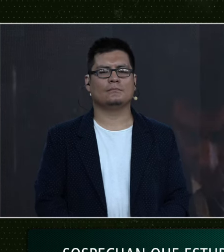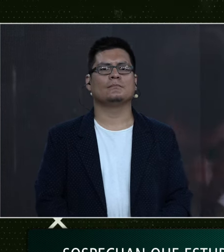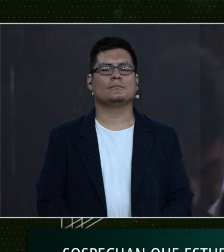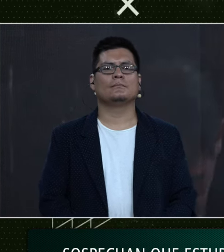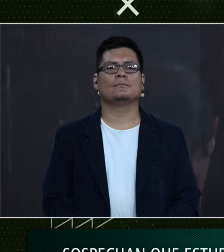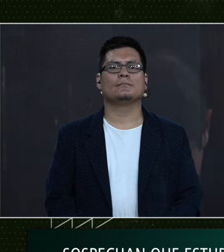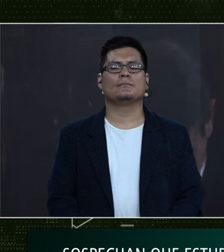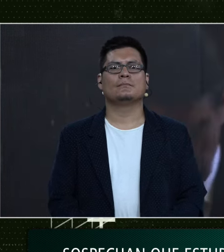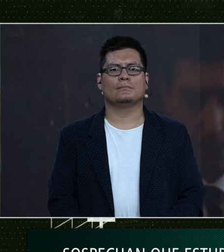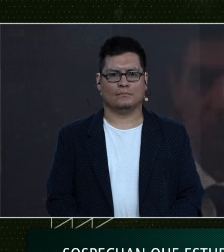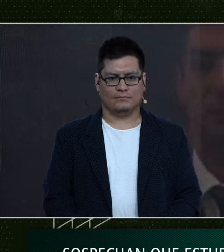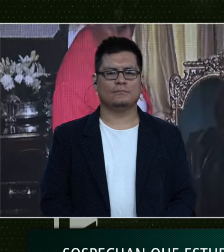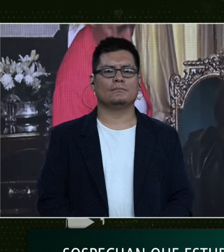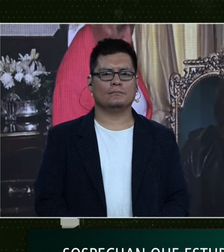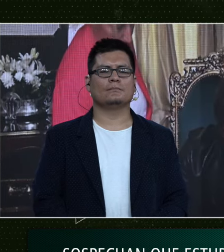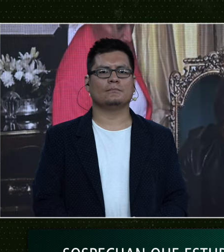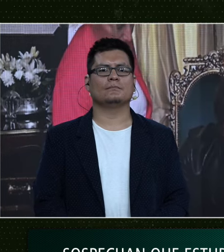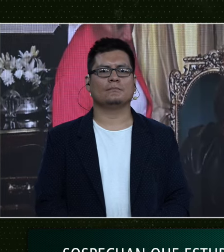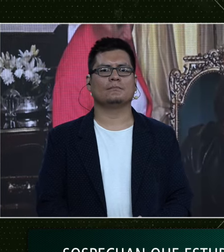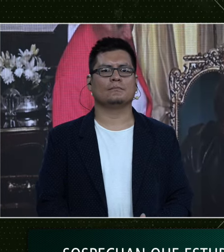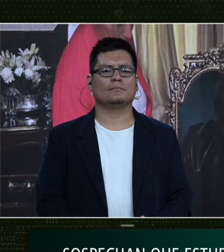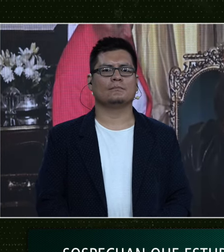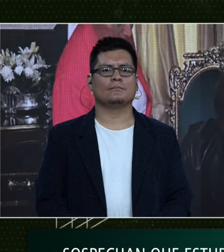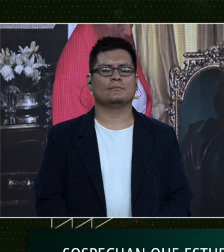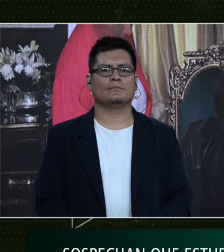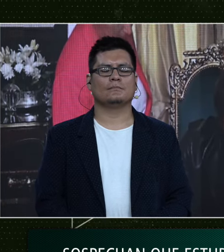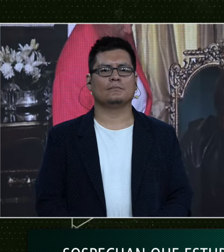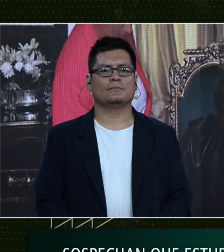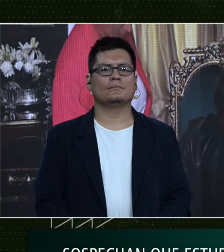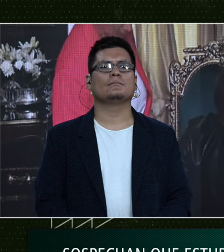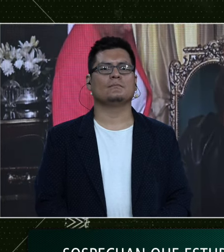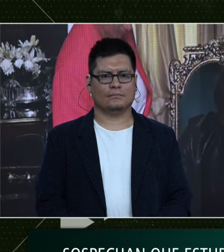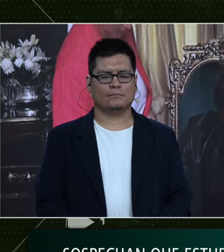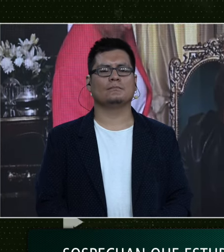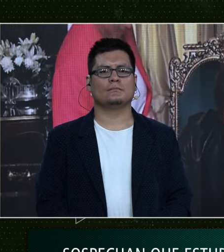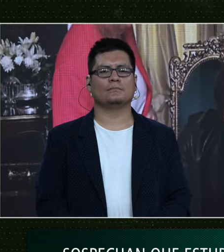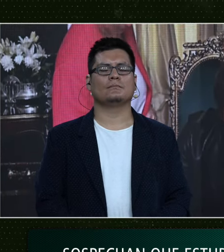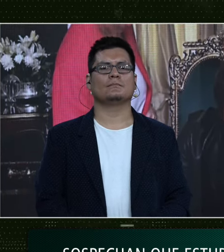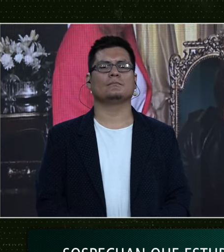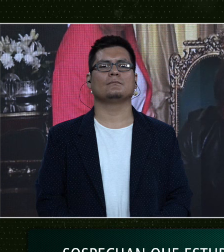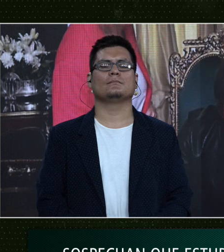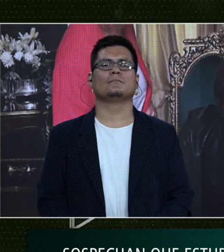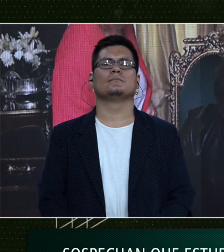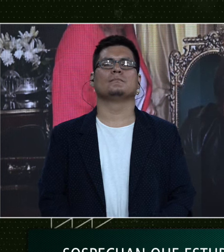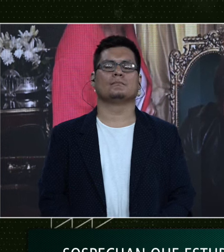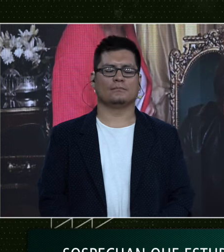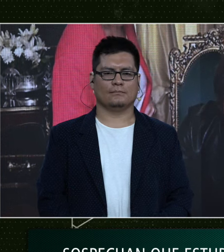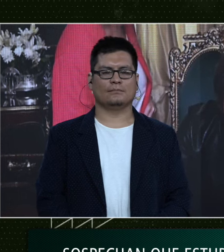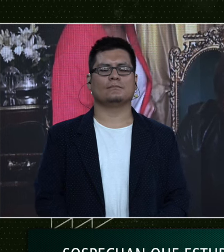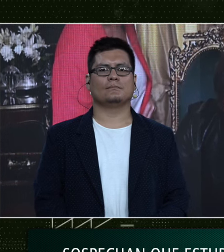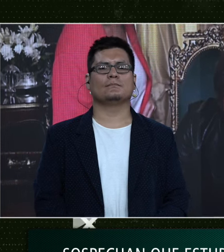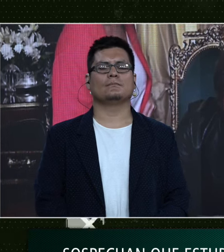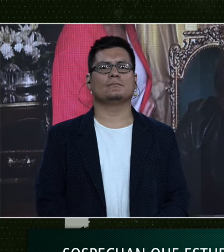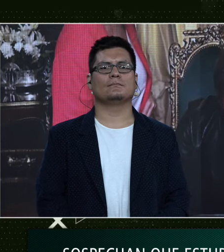conversábamos antes es un informe, perdón, es una respuesta que viene a clarificar que el